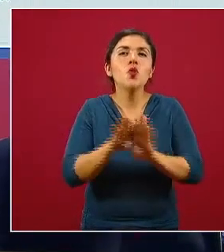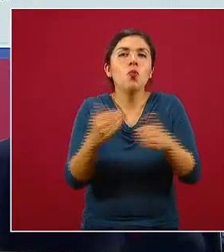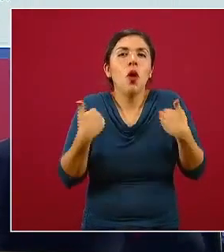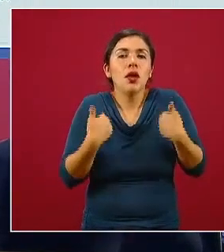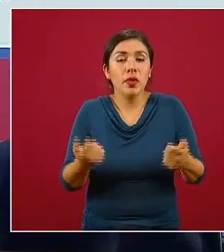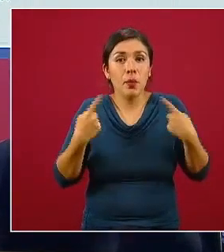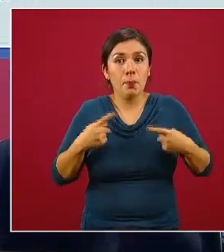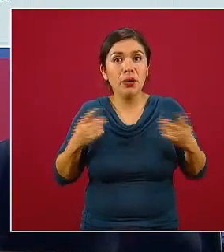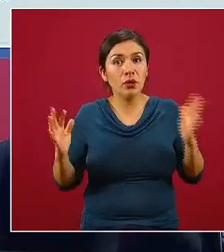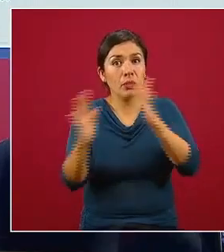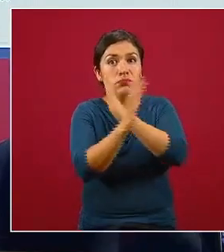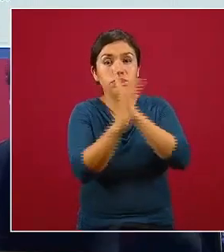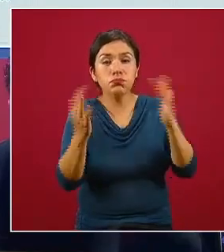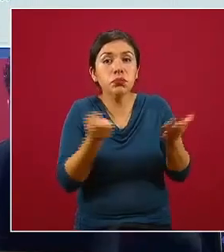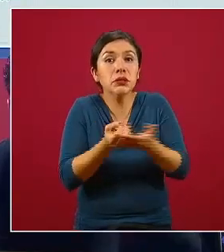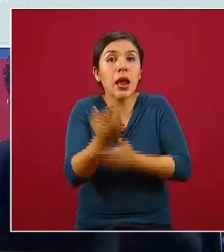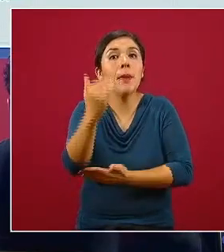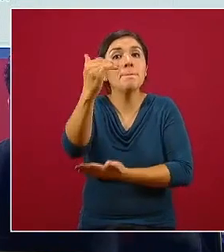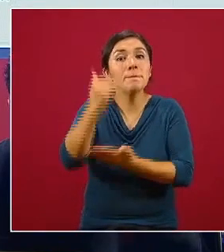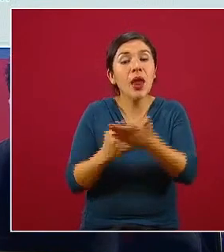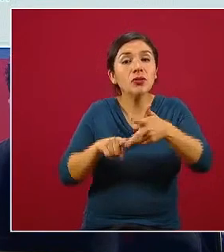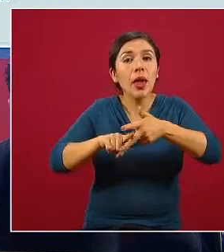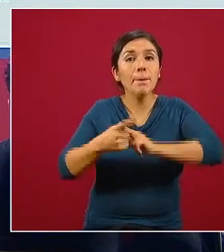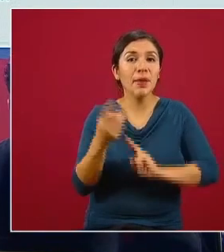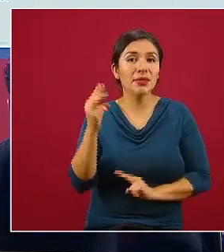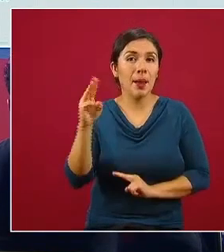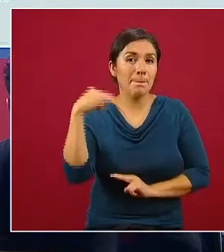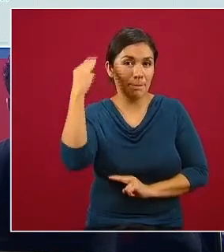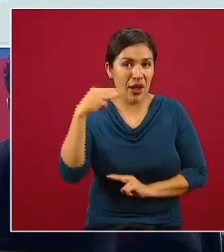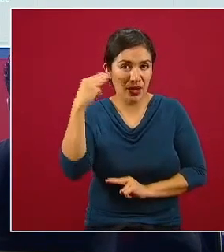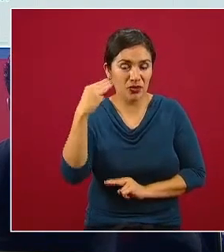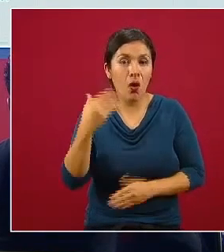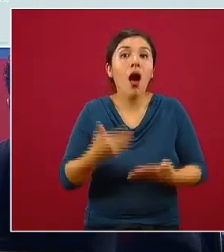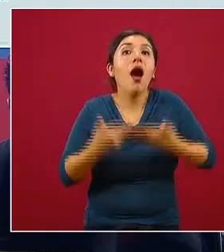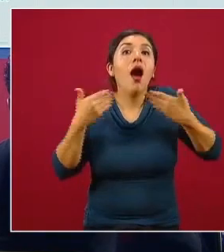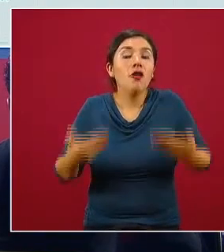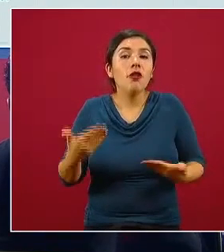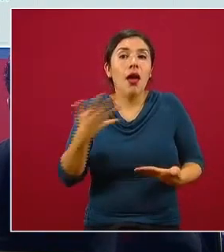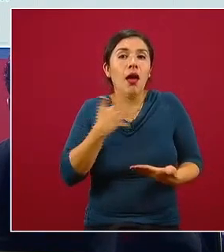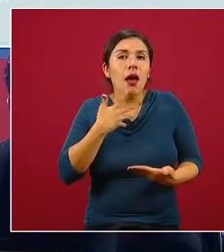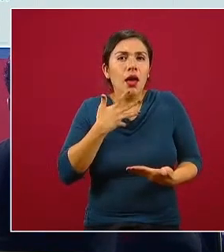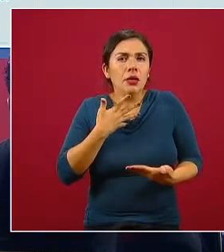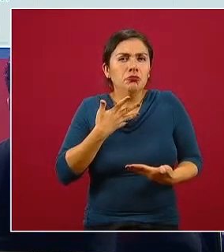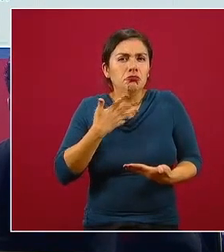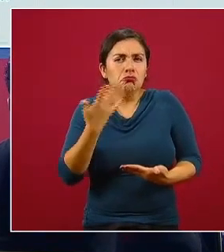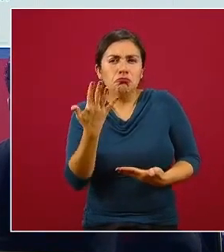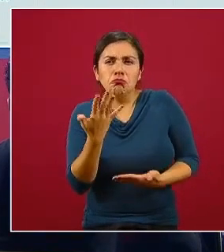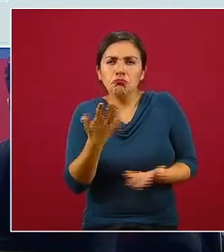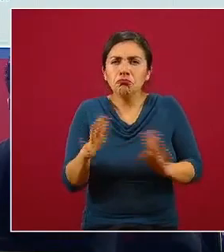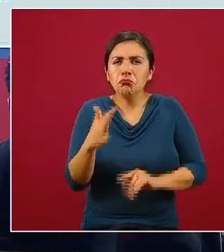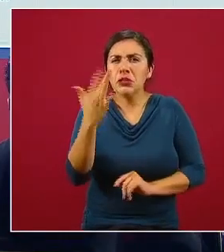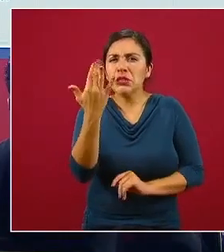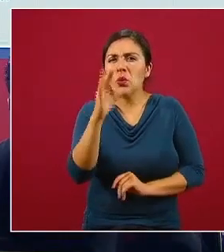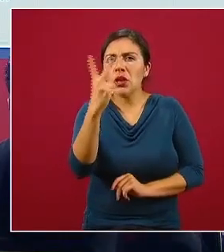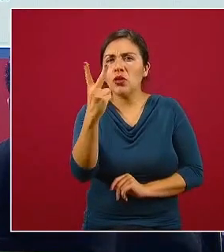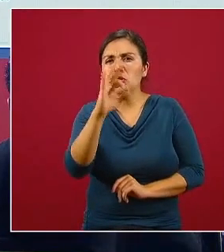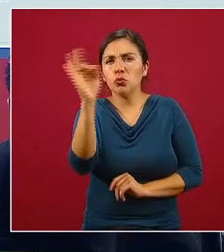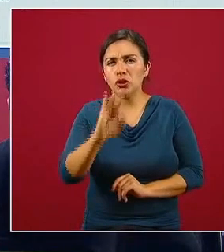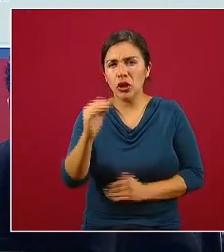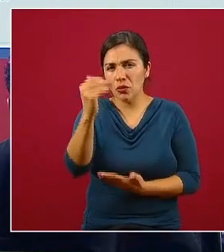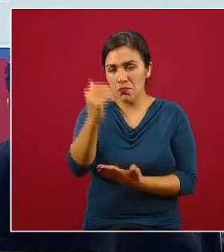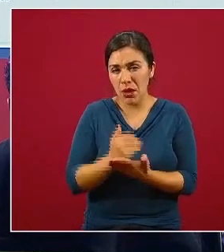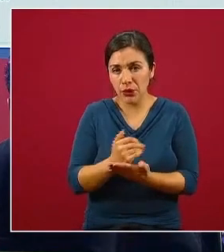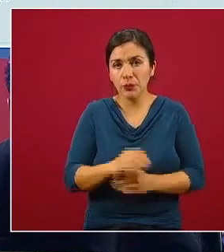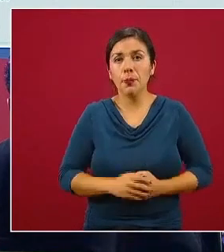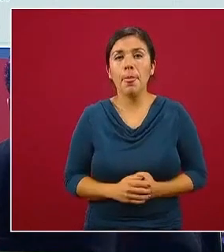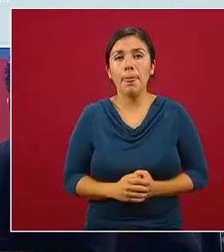reducido la movilidad a partir de marzo, ¿no? Y ahorita estamos por ahí del 52% de reducción.